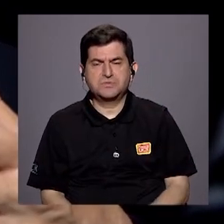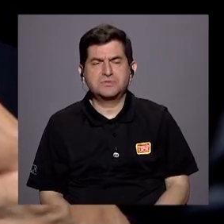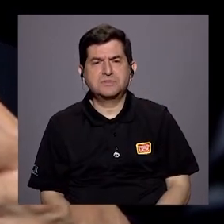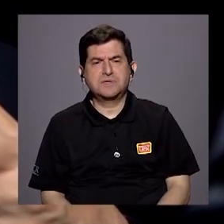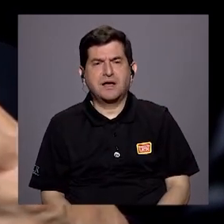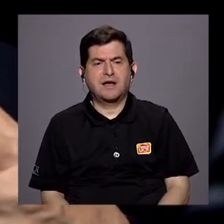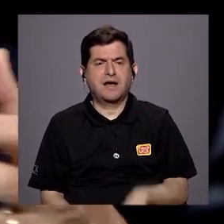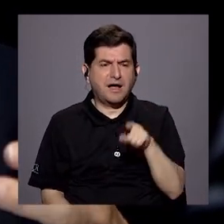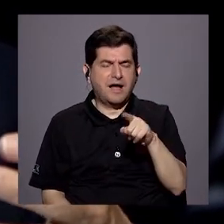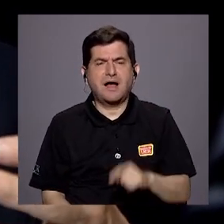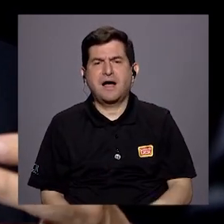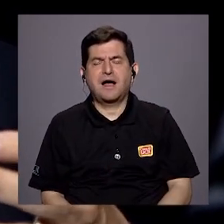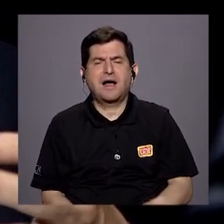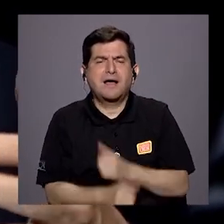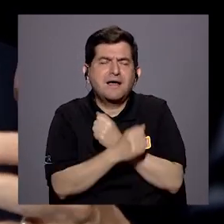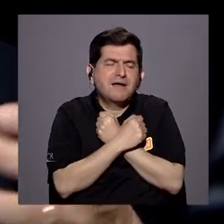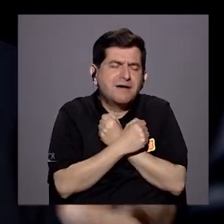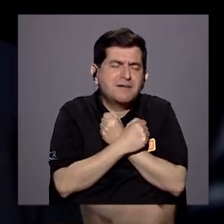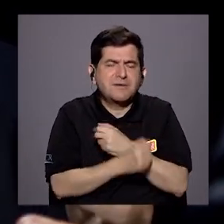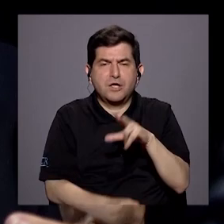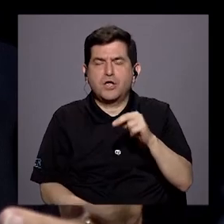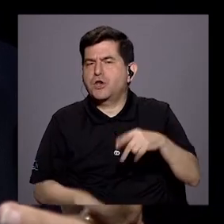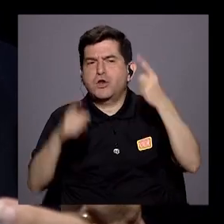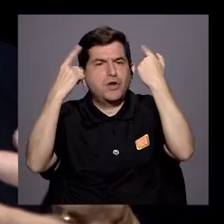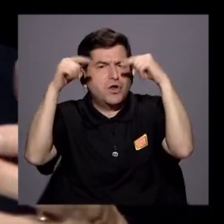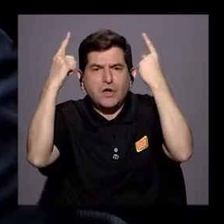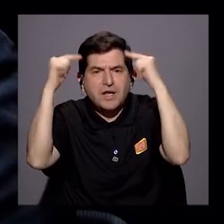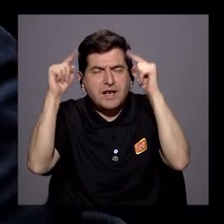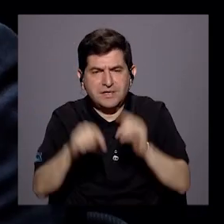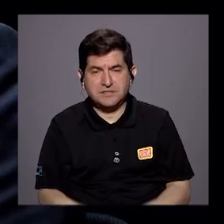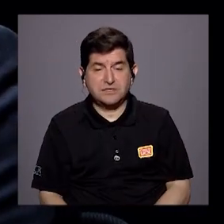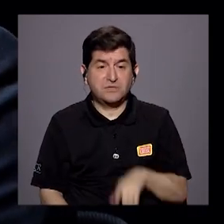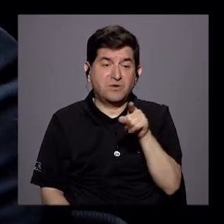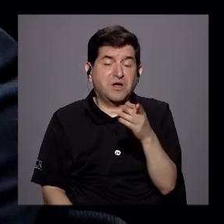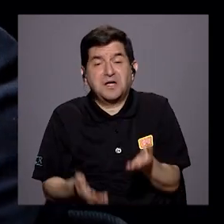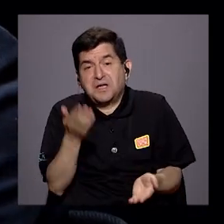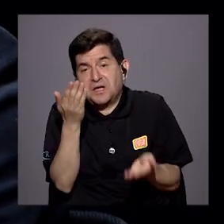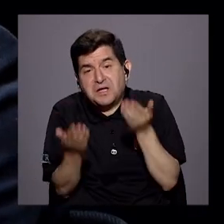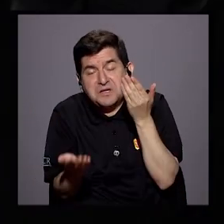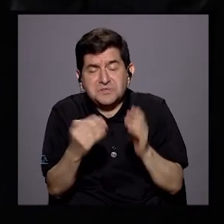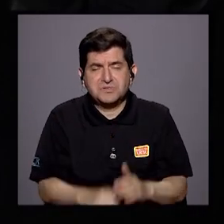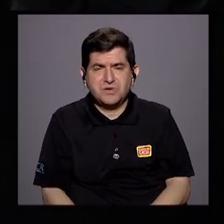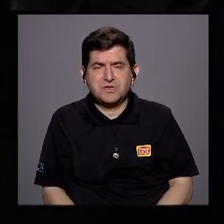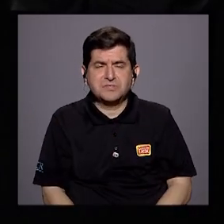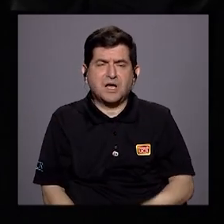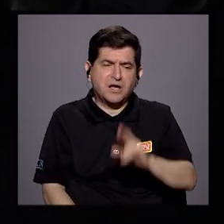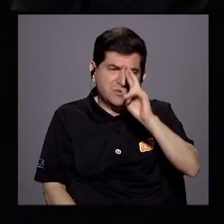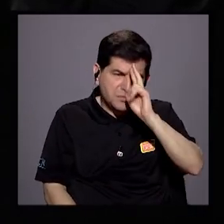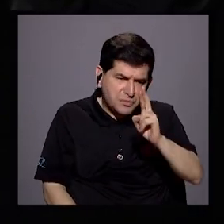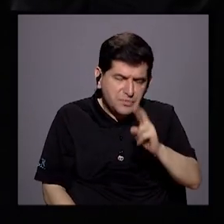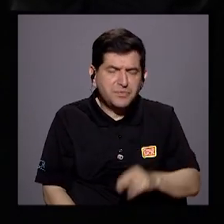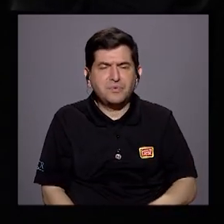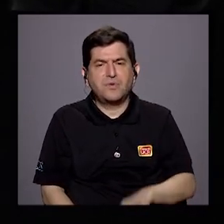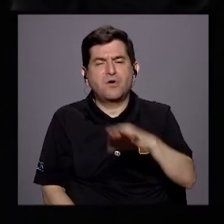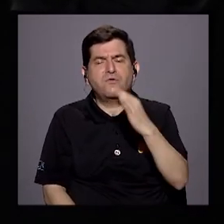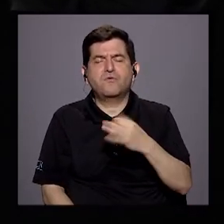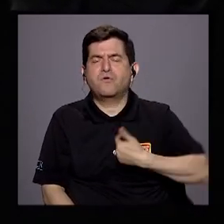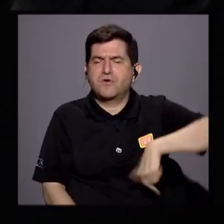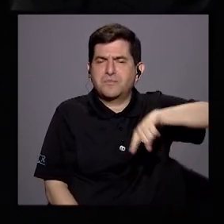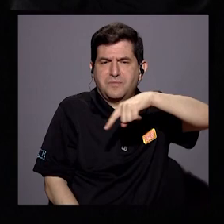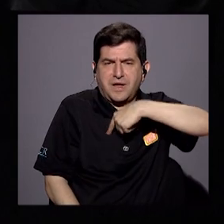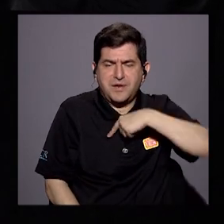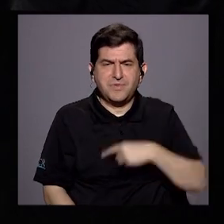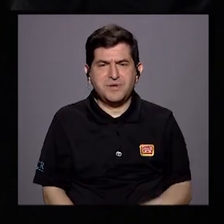más ser querida que ser exitosa si hablamos y eso eso hace que tengamos de todo es una cortesía un